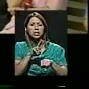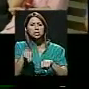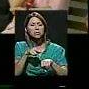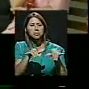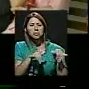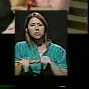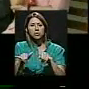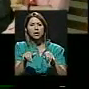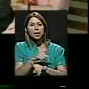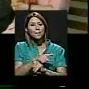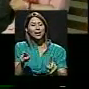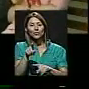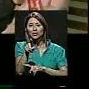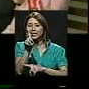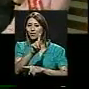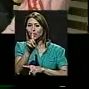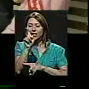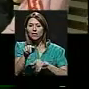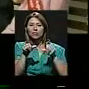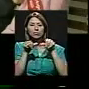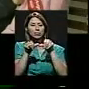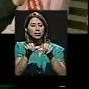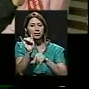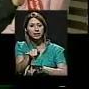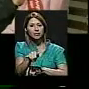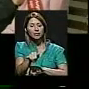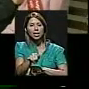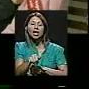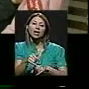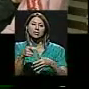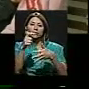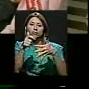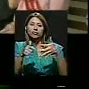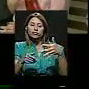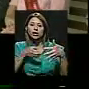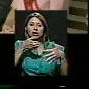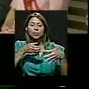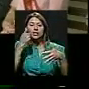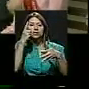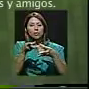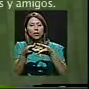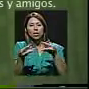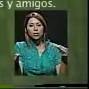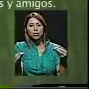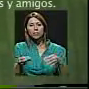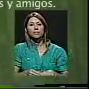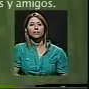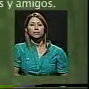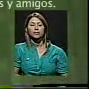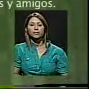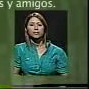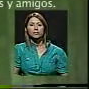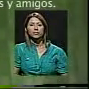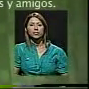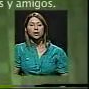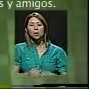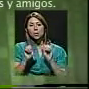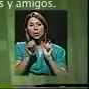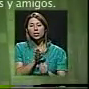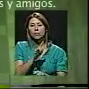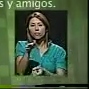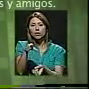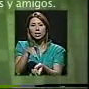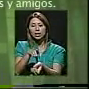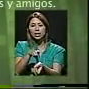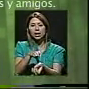pero usted no debe permanecer en este estado. Existen varias recomendaciones para salir de una depresión. Asistir a un